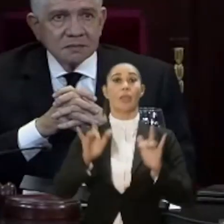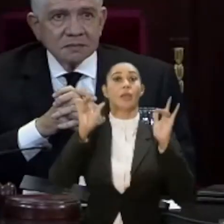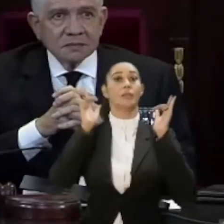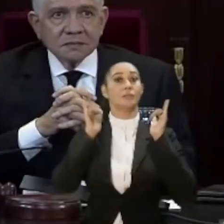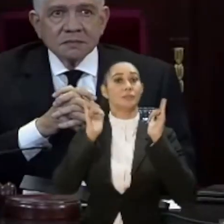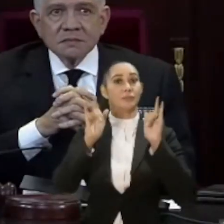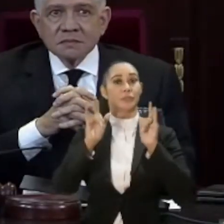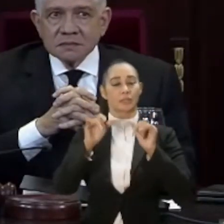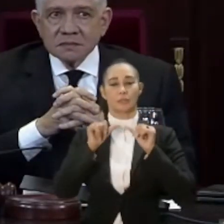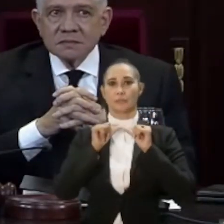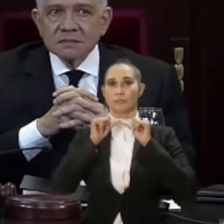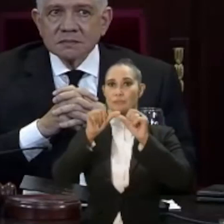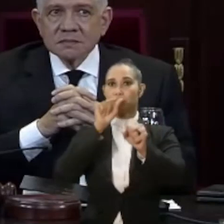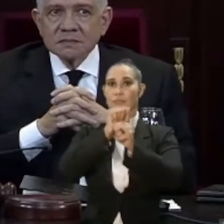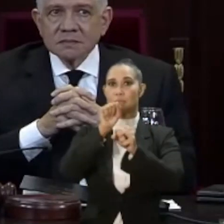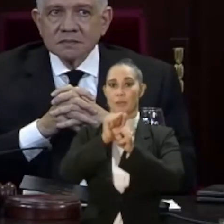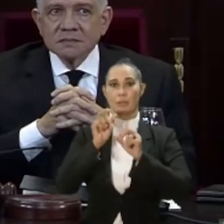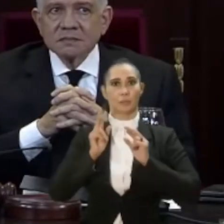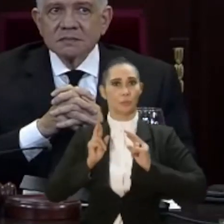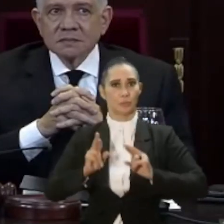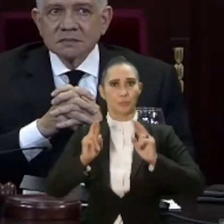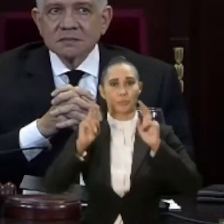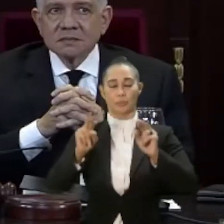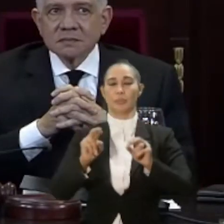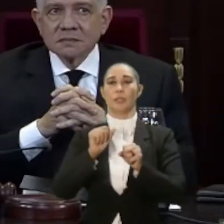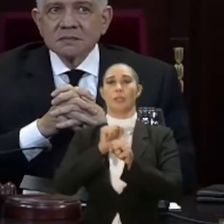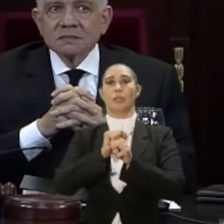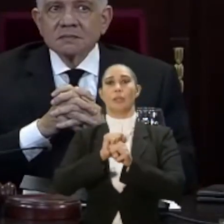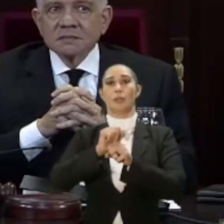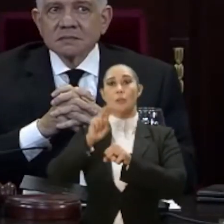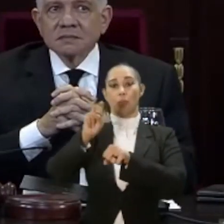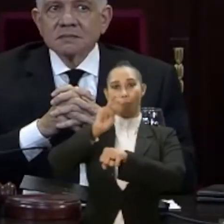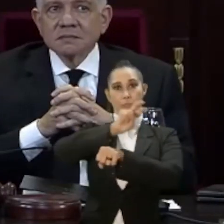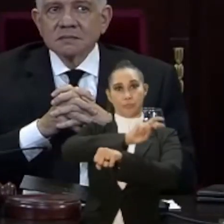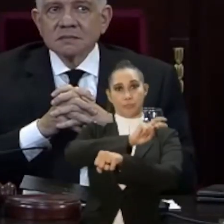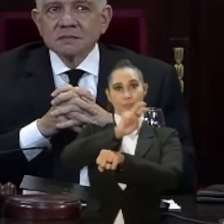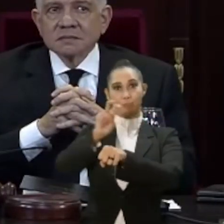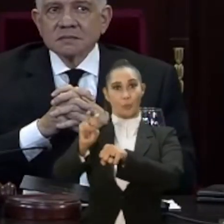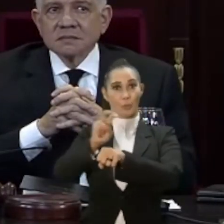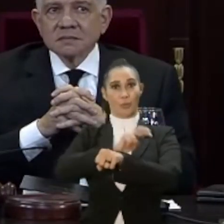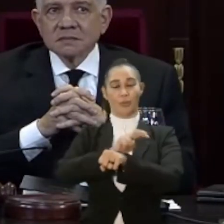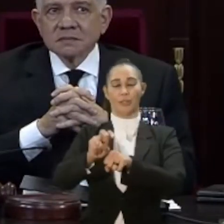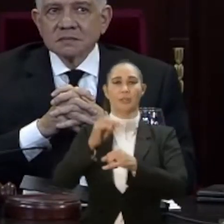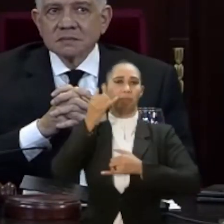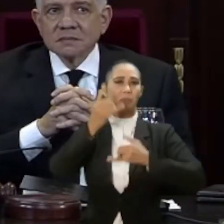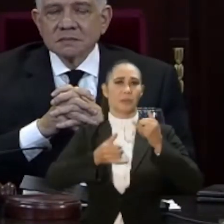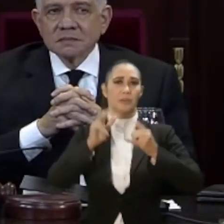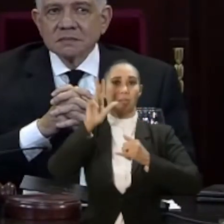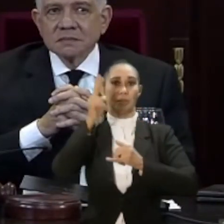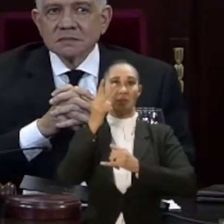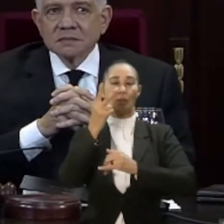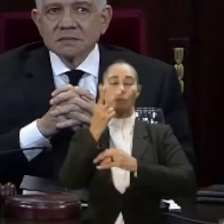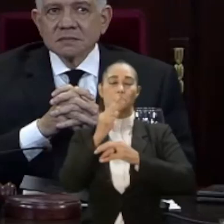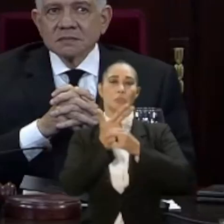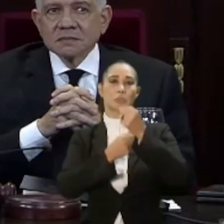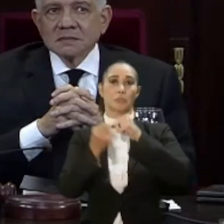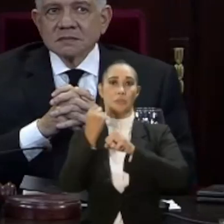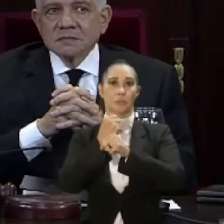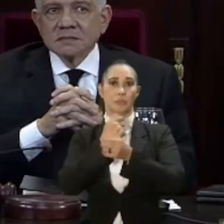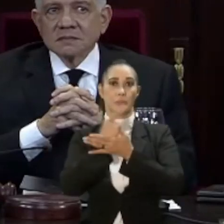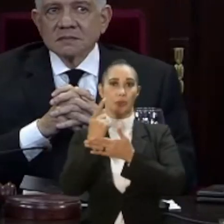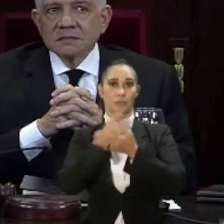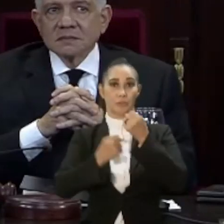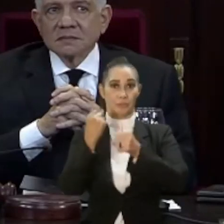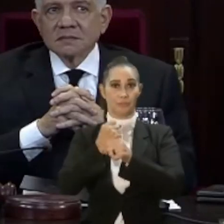Santiago, seguimos trabajando aceleradamente en las obras del monorriel que estarán acabadas para el segundo trimestre del próximo año y en